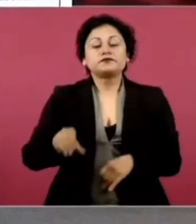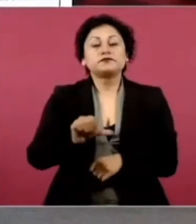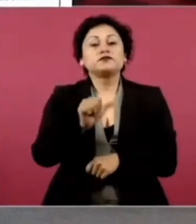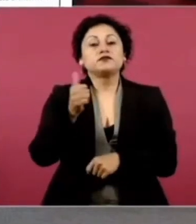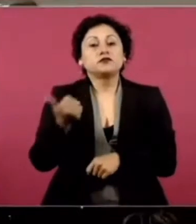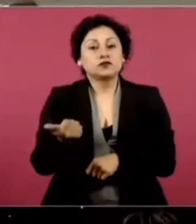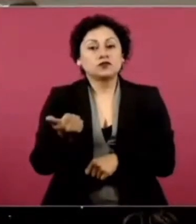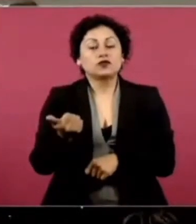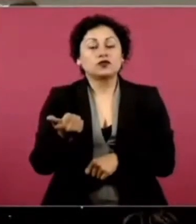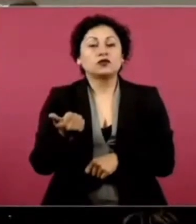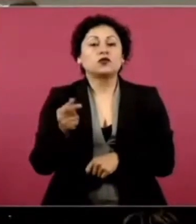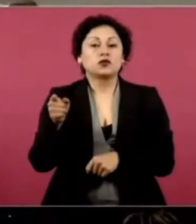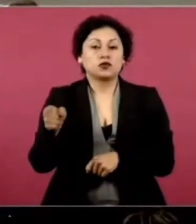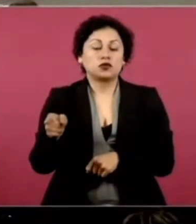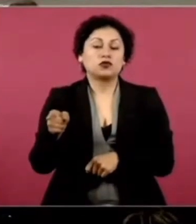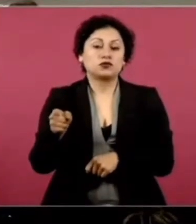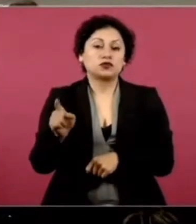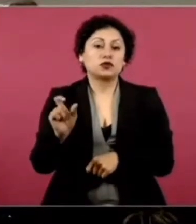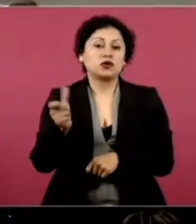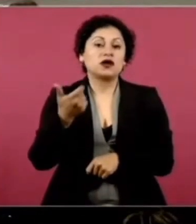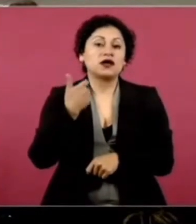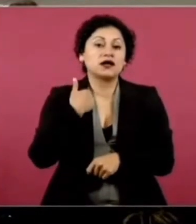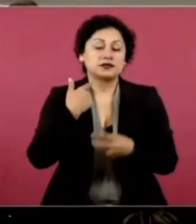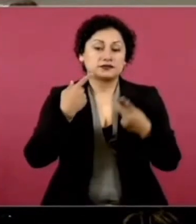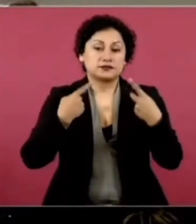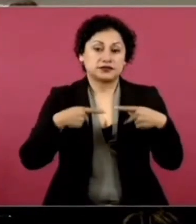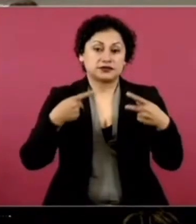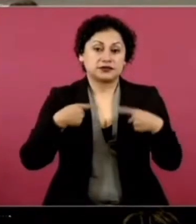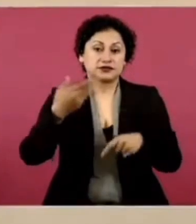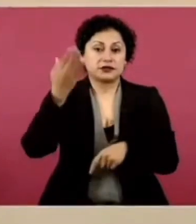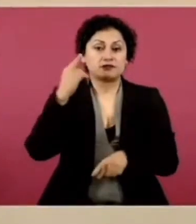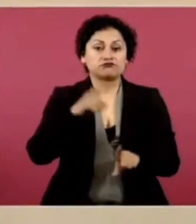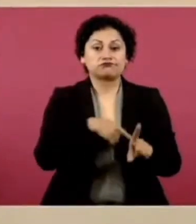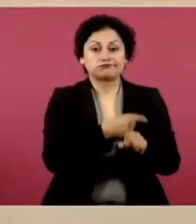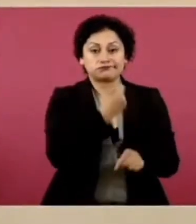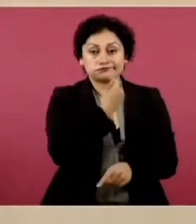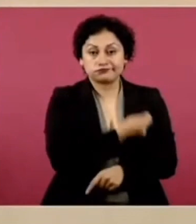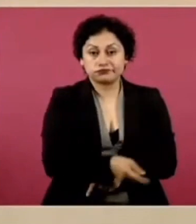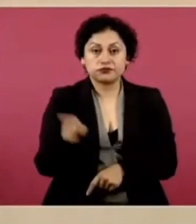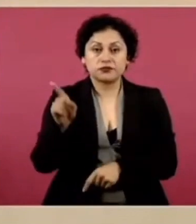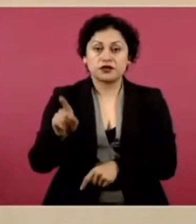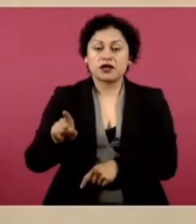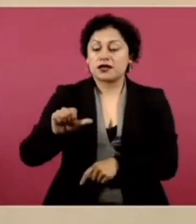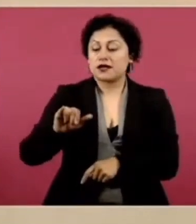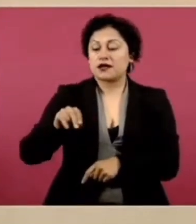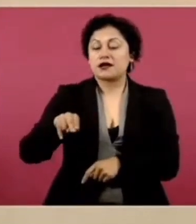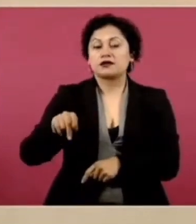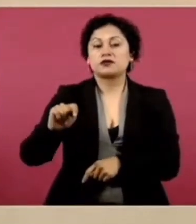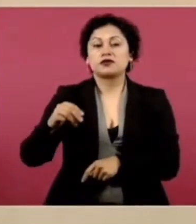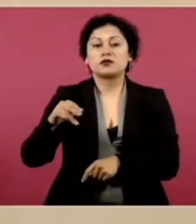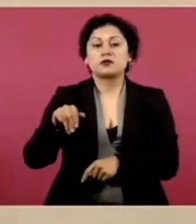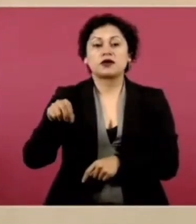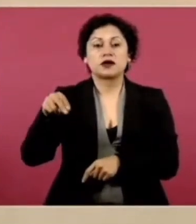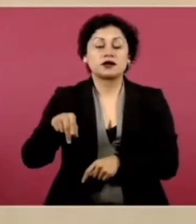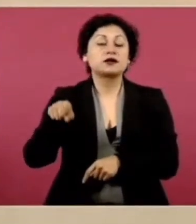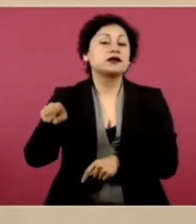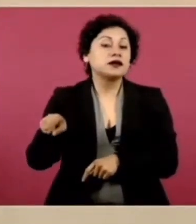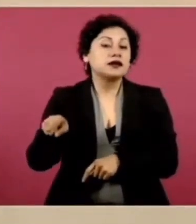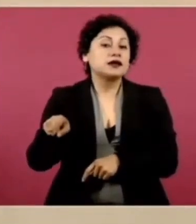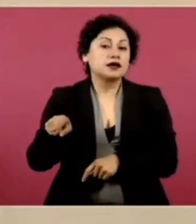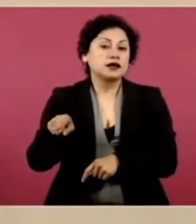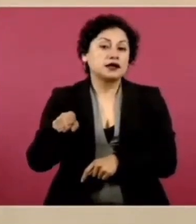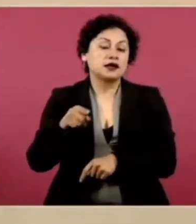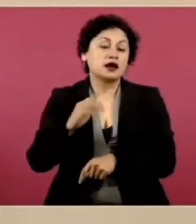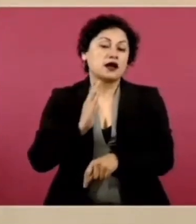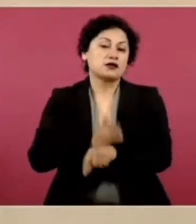caso del retorno del pederasta de Cancún a Quintana Roo. Se trata de Jean Toma N. Él está sentenciado a 94 años